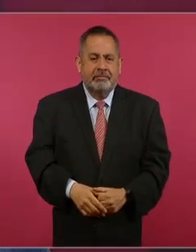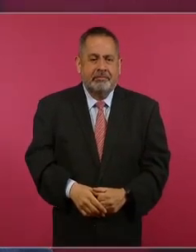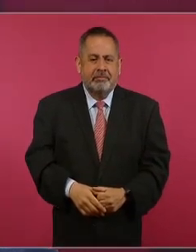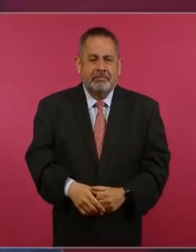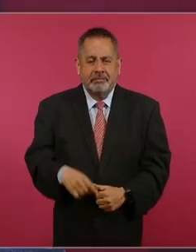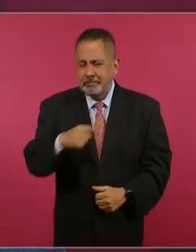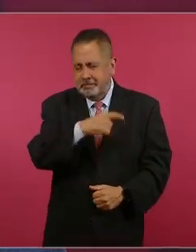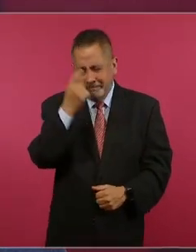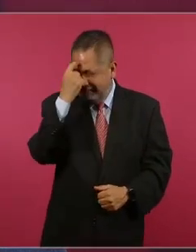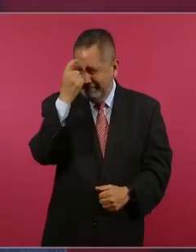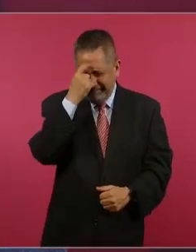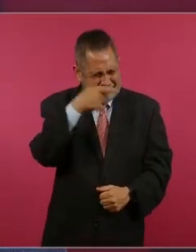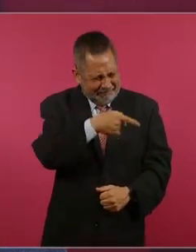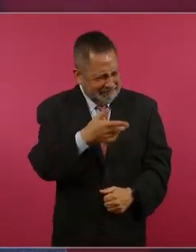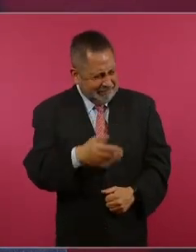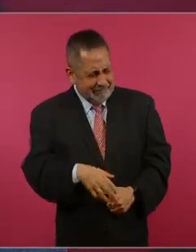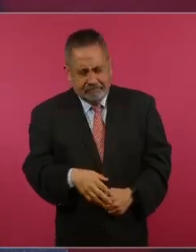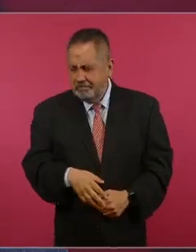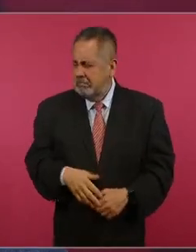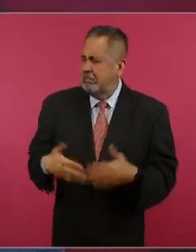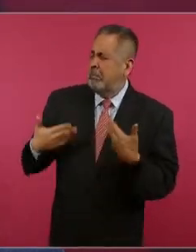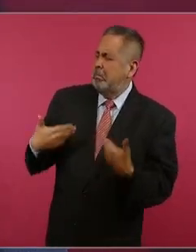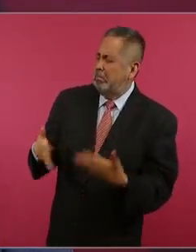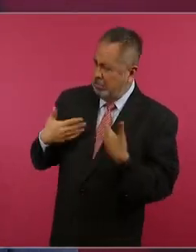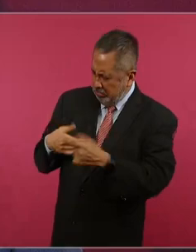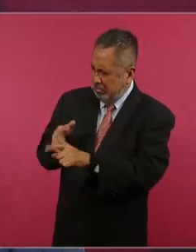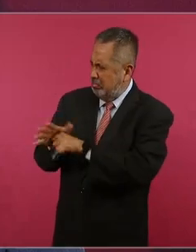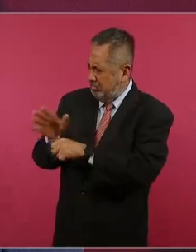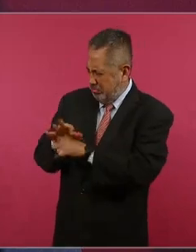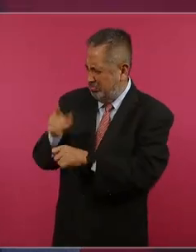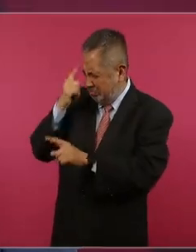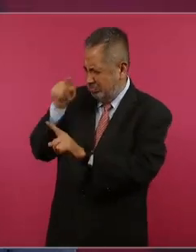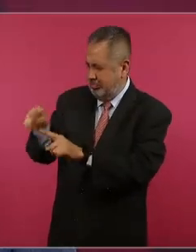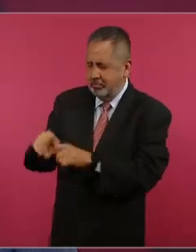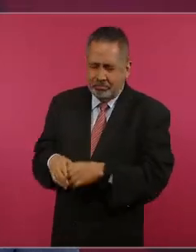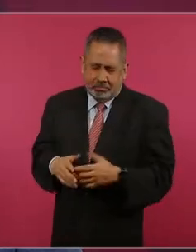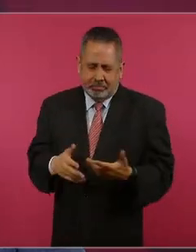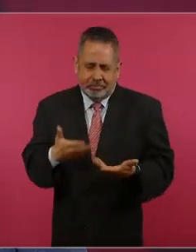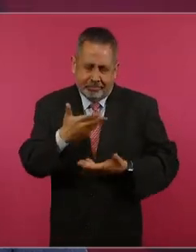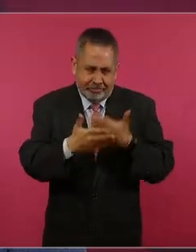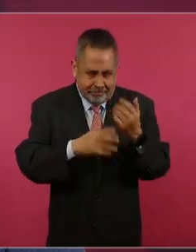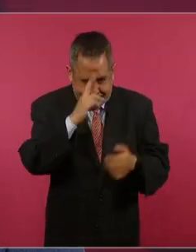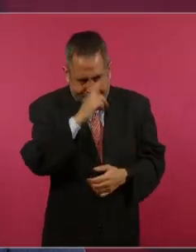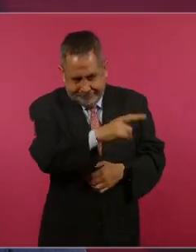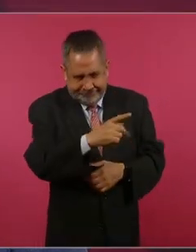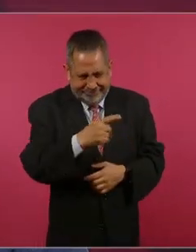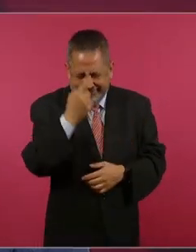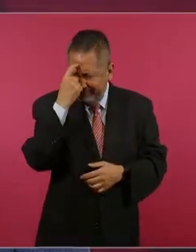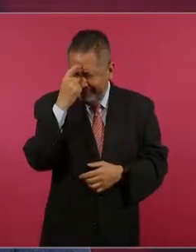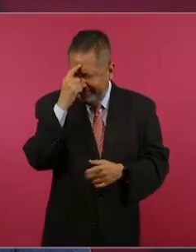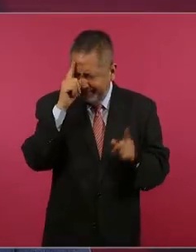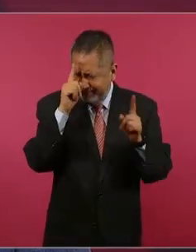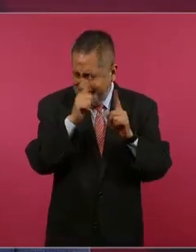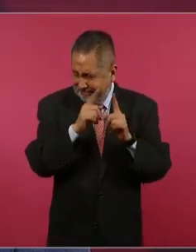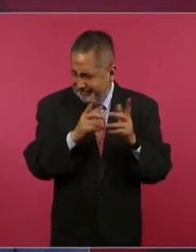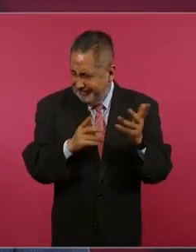la mentalidad de la presidenta, con todo respeto.